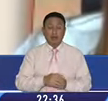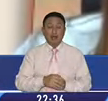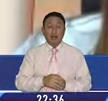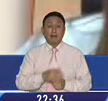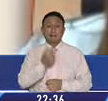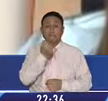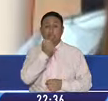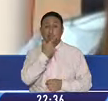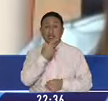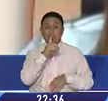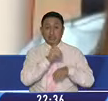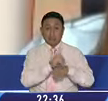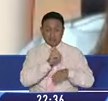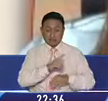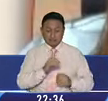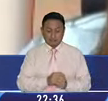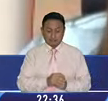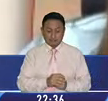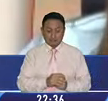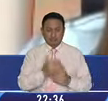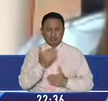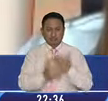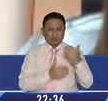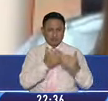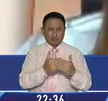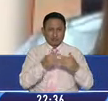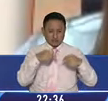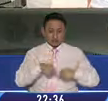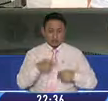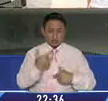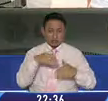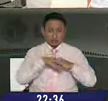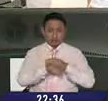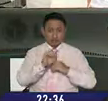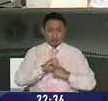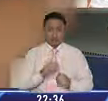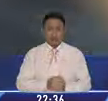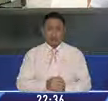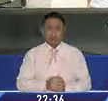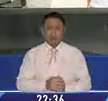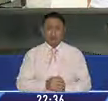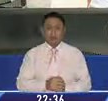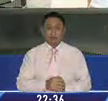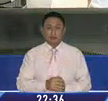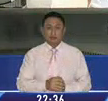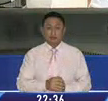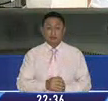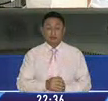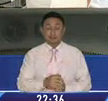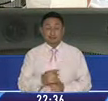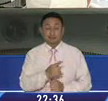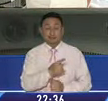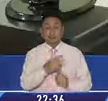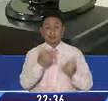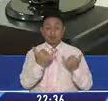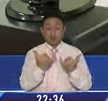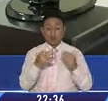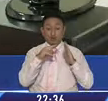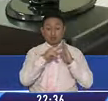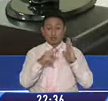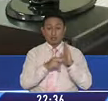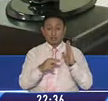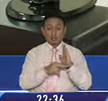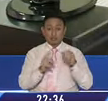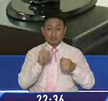justamente confluyan varios componentes para el momento de acceder. Sindel Recalde espera que la normativa que rige el proceso